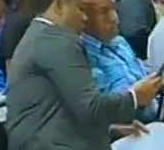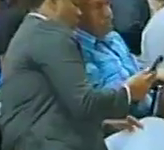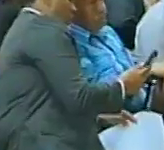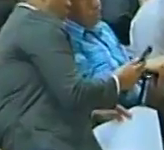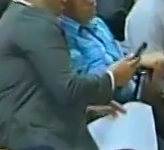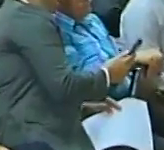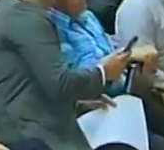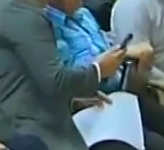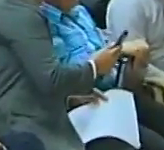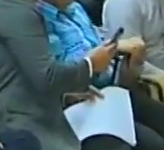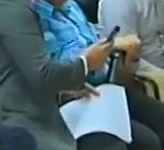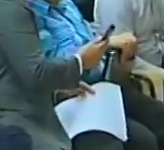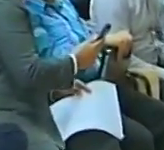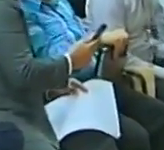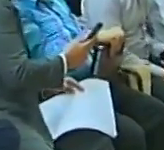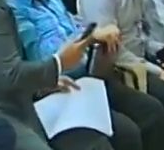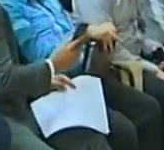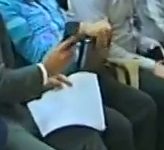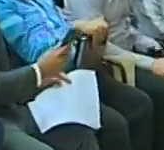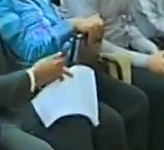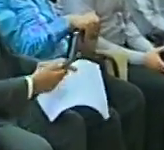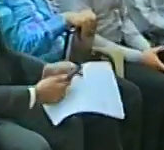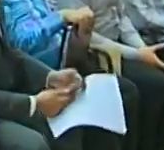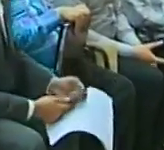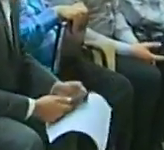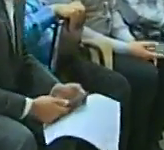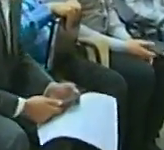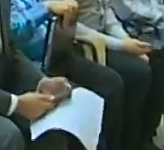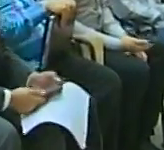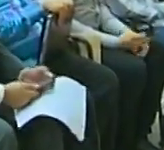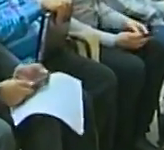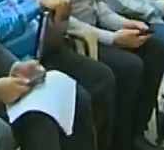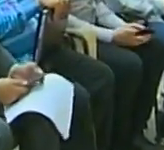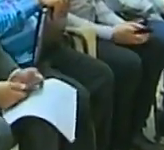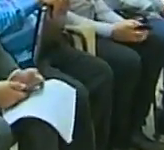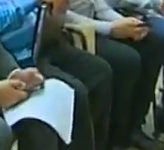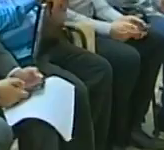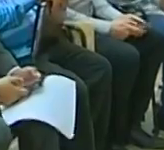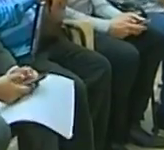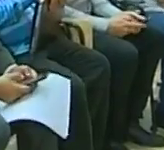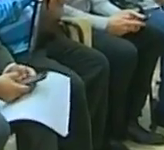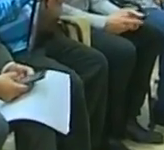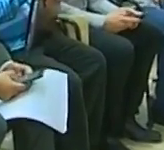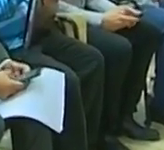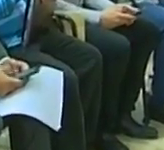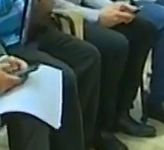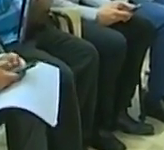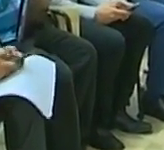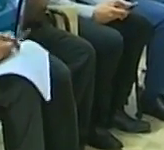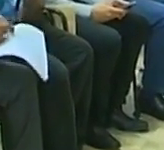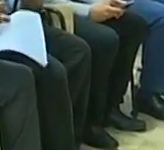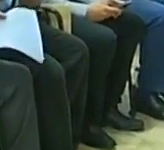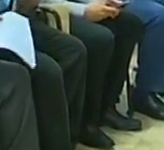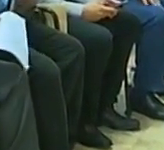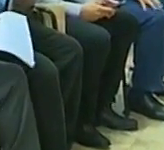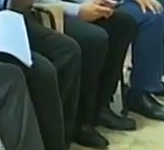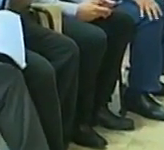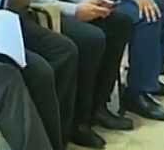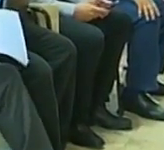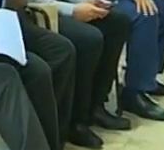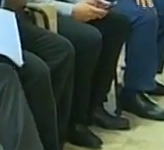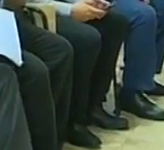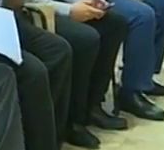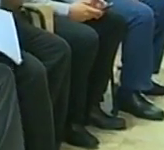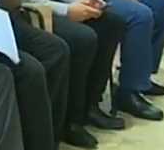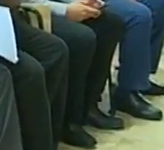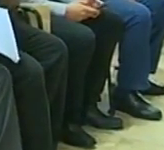Siguiente punto del orden del día, Ciudadanos Secretario Fidel Vázquez, Carolina Carolis Pérez.